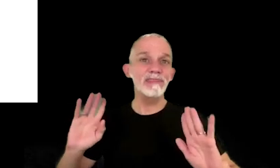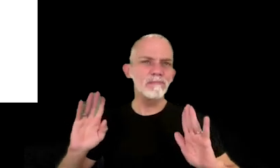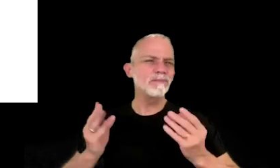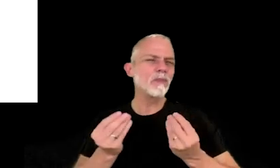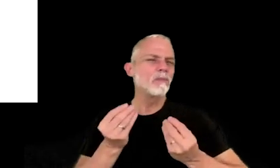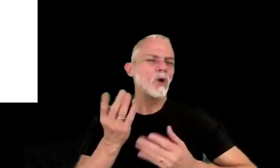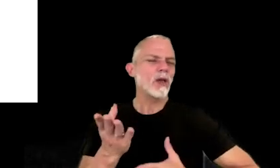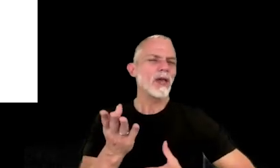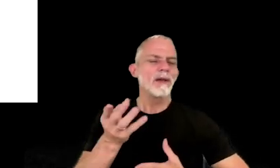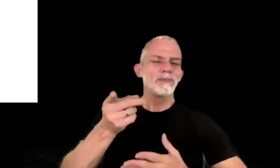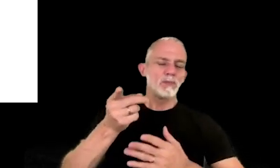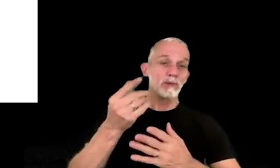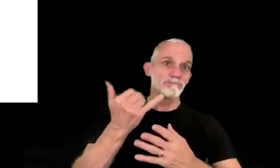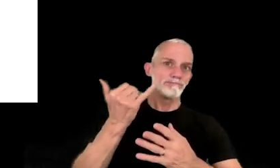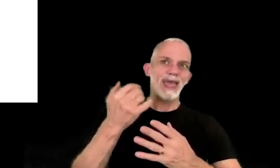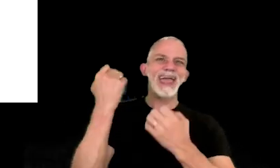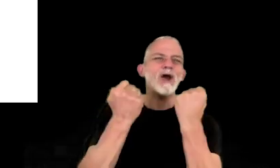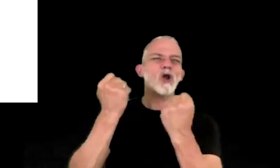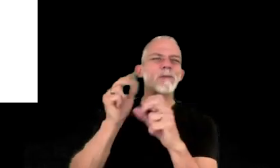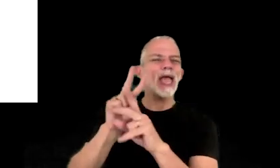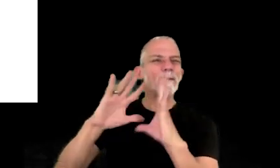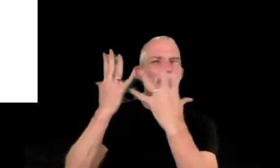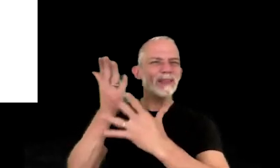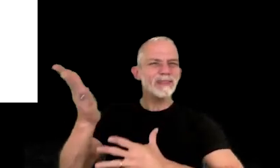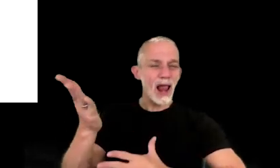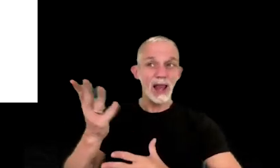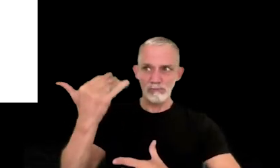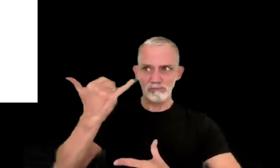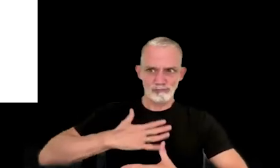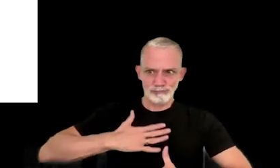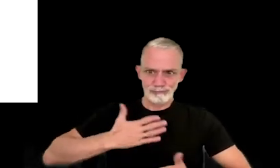qué? Porque a través de la economía ambiental yo voy a tener